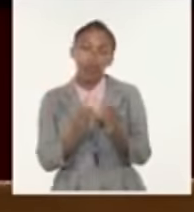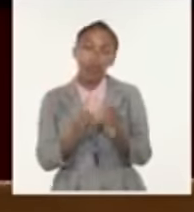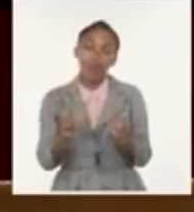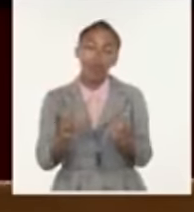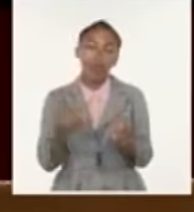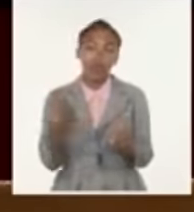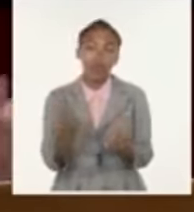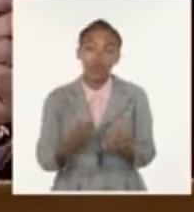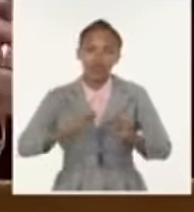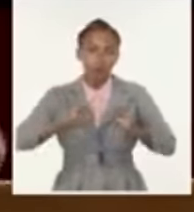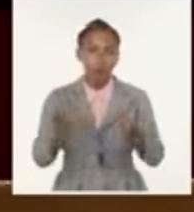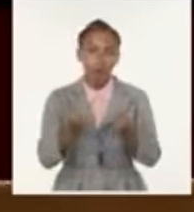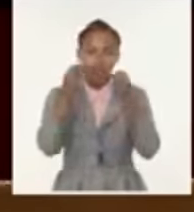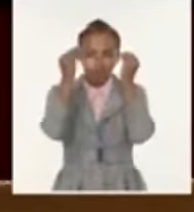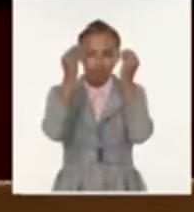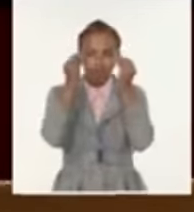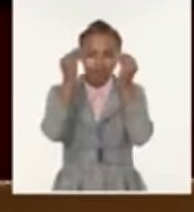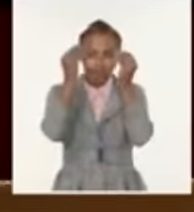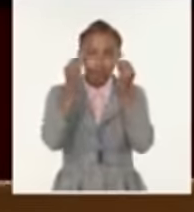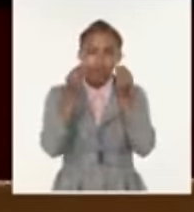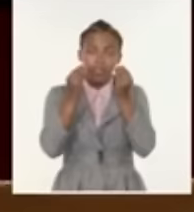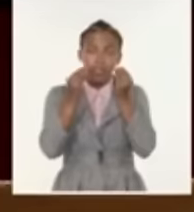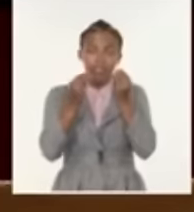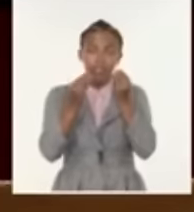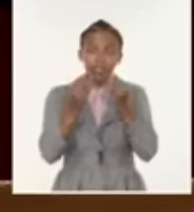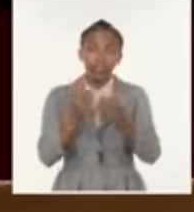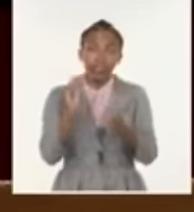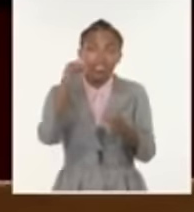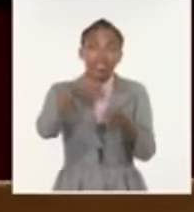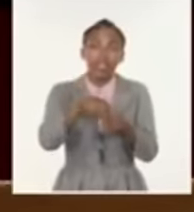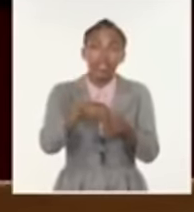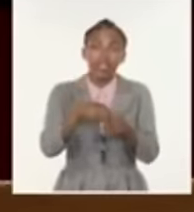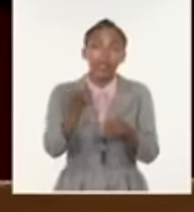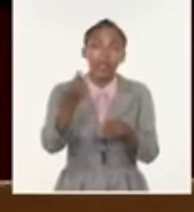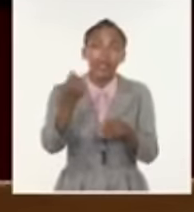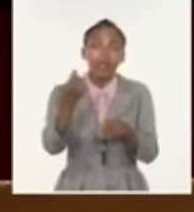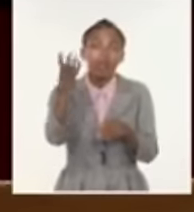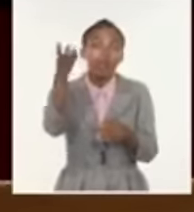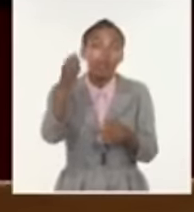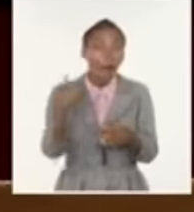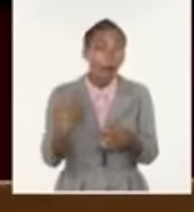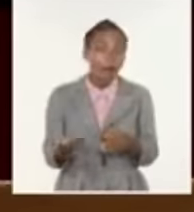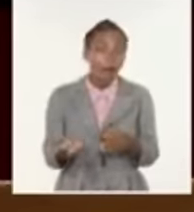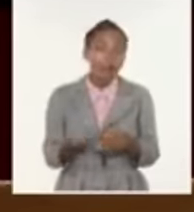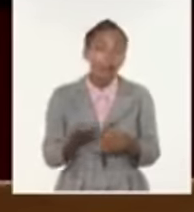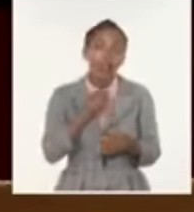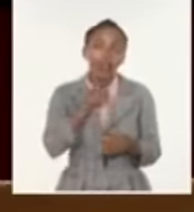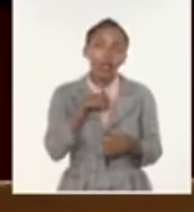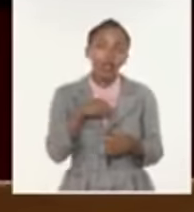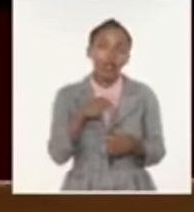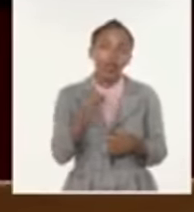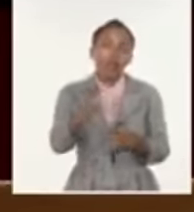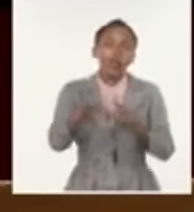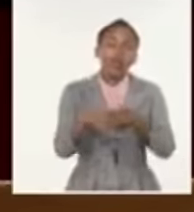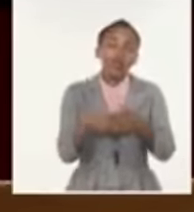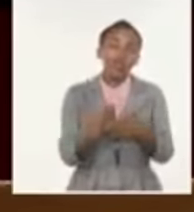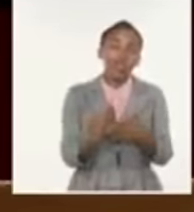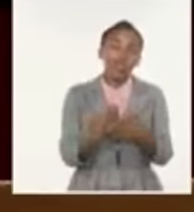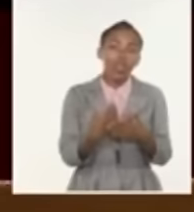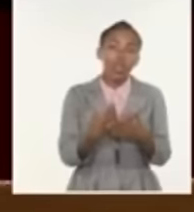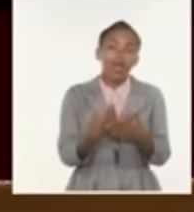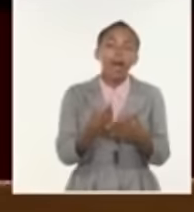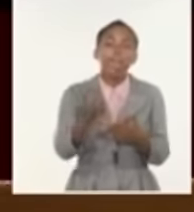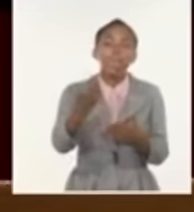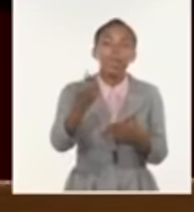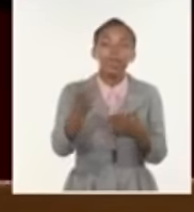análisis, incluso cuánto nos cuesta. Y fíjense, cuando nosotros hablamos que cuando un día le pongamos los precios reales que